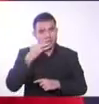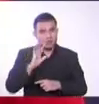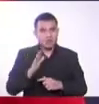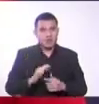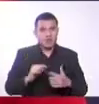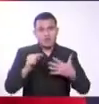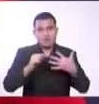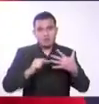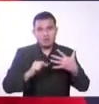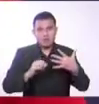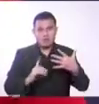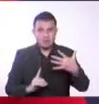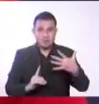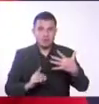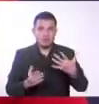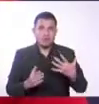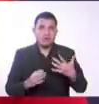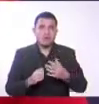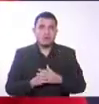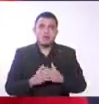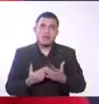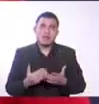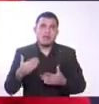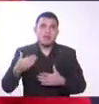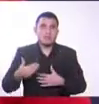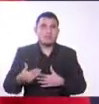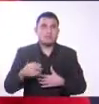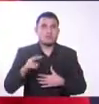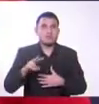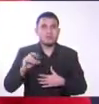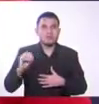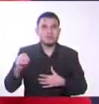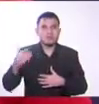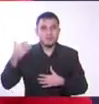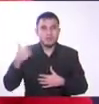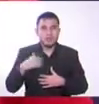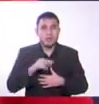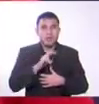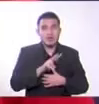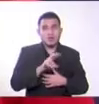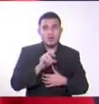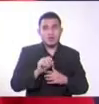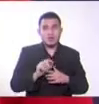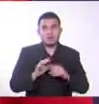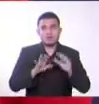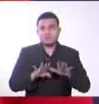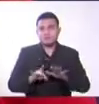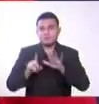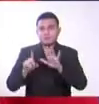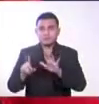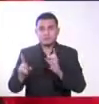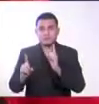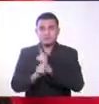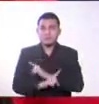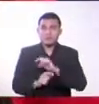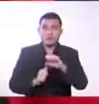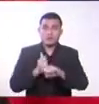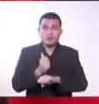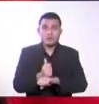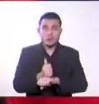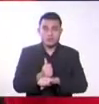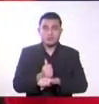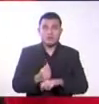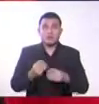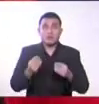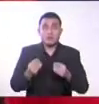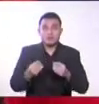IVA, en el año 2000. Y en el 2016 surgió un cambio fundamental en la forma de